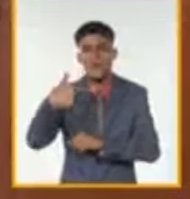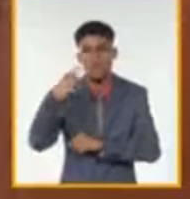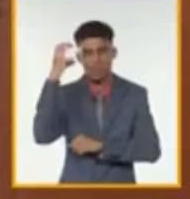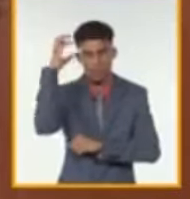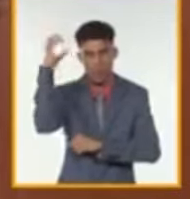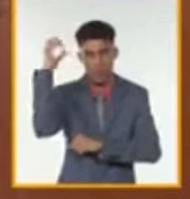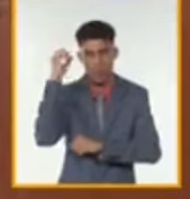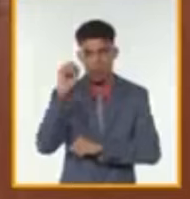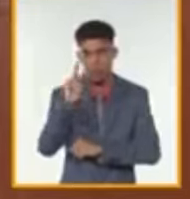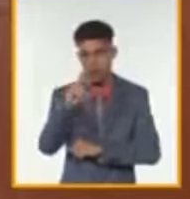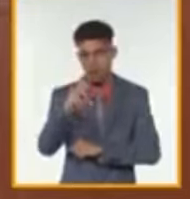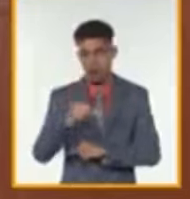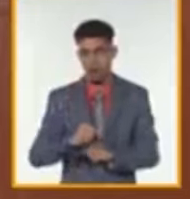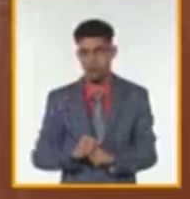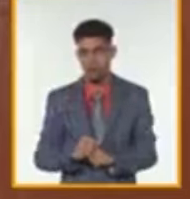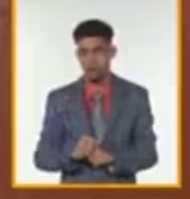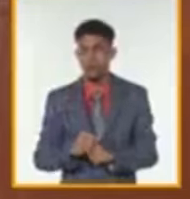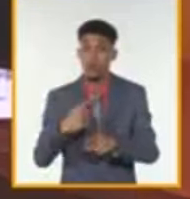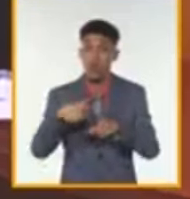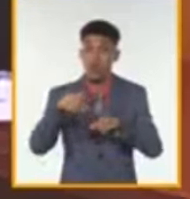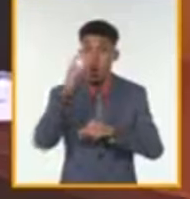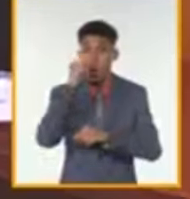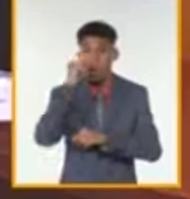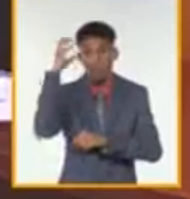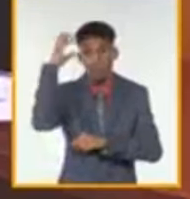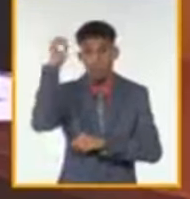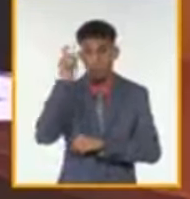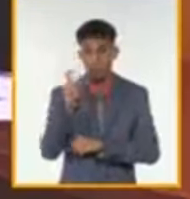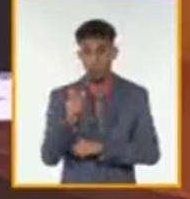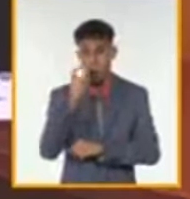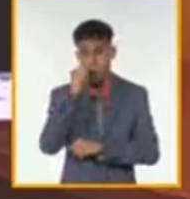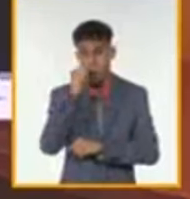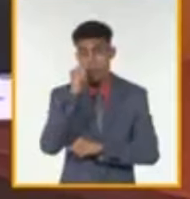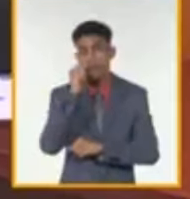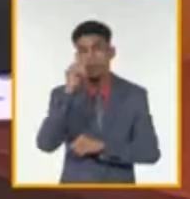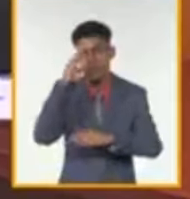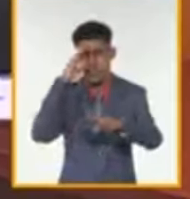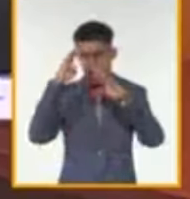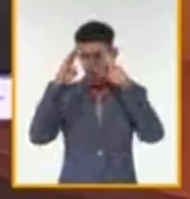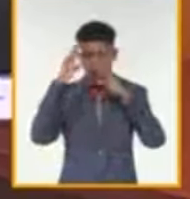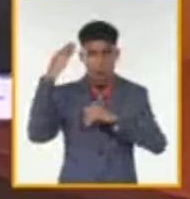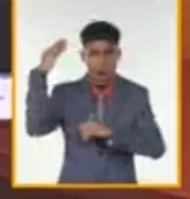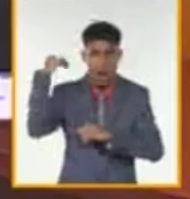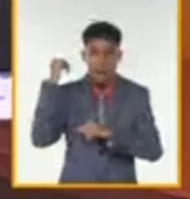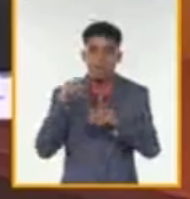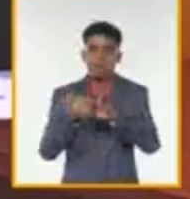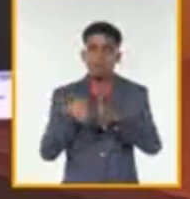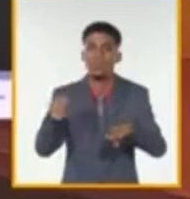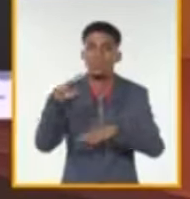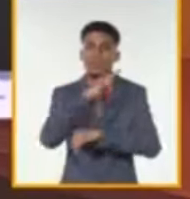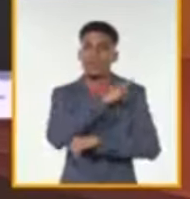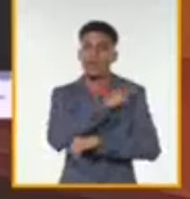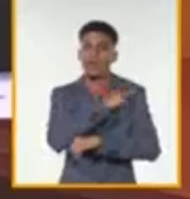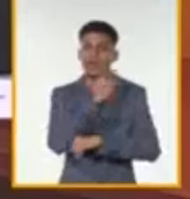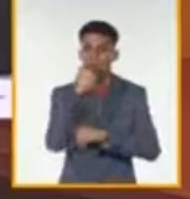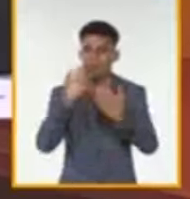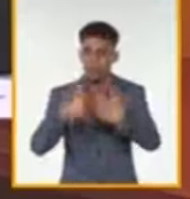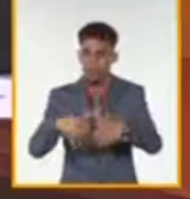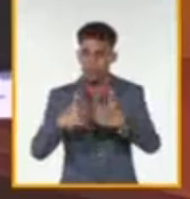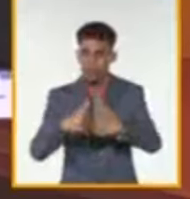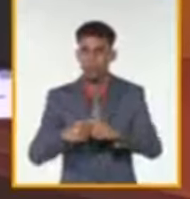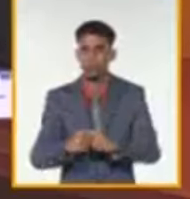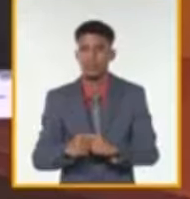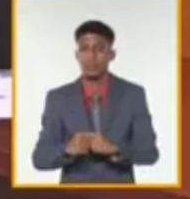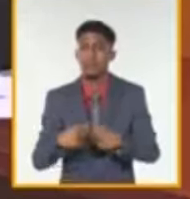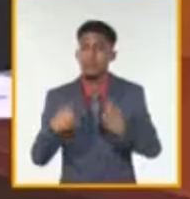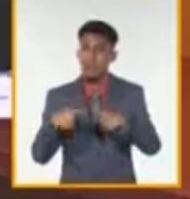provincia su gobernador Alberto López día transmitimos nuestro saludo En aquel momento ahora ministro de la industria alimentaria quien también está rindiendo cuentas